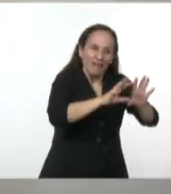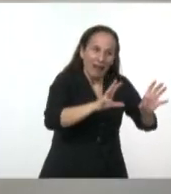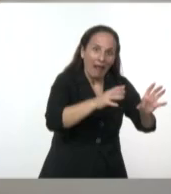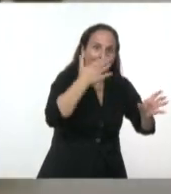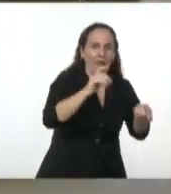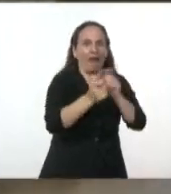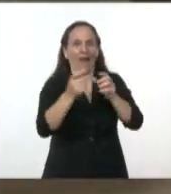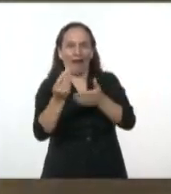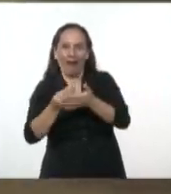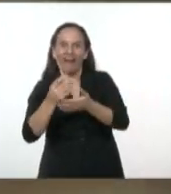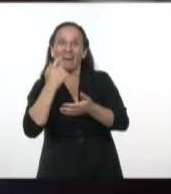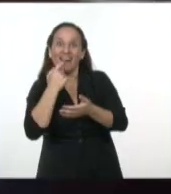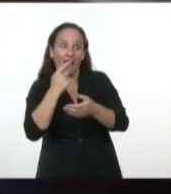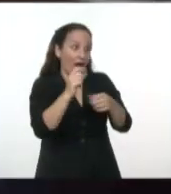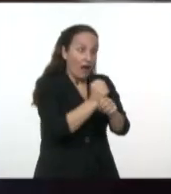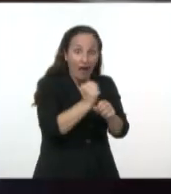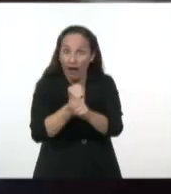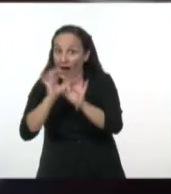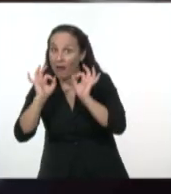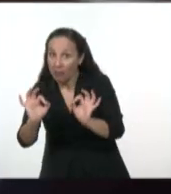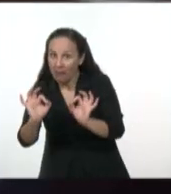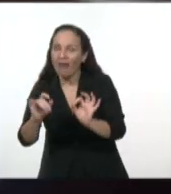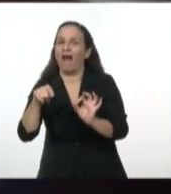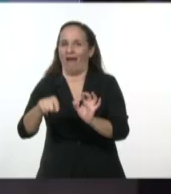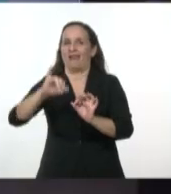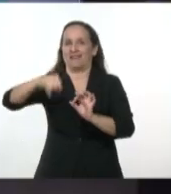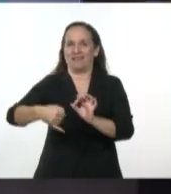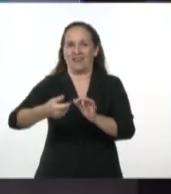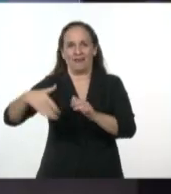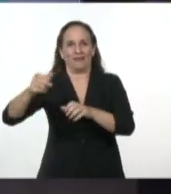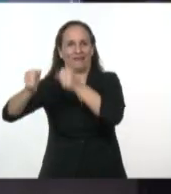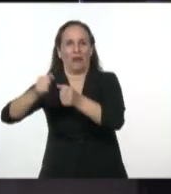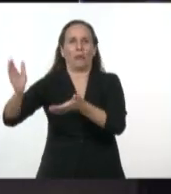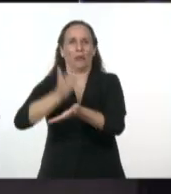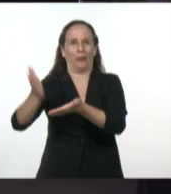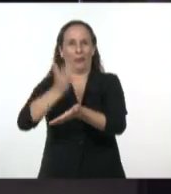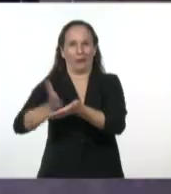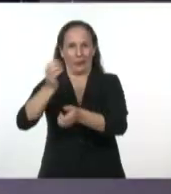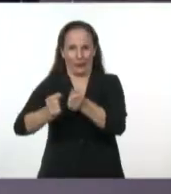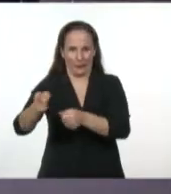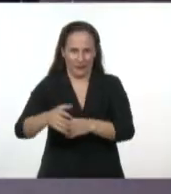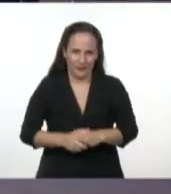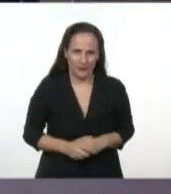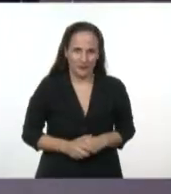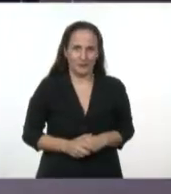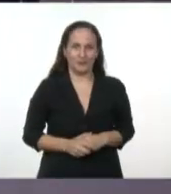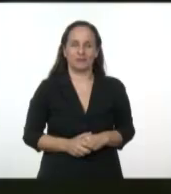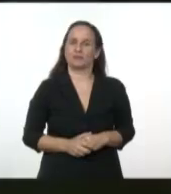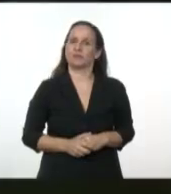latón. Si el prototipo se aprueba, recién entonces ingresa a la planta para su fabricación.